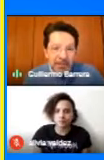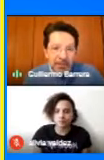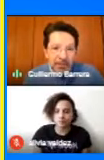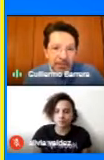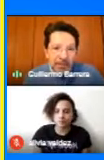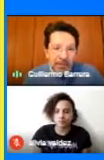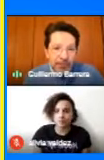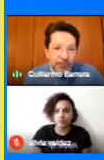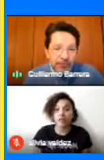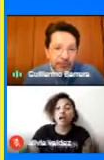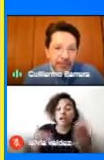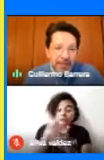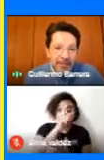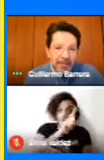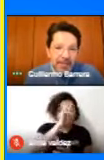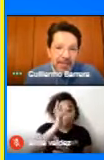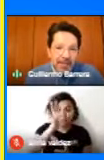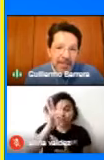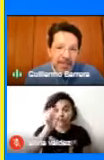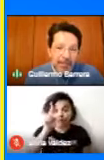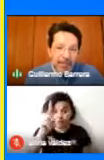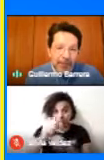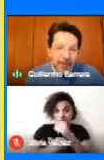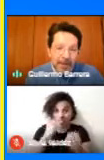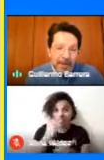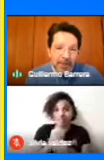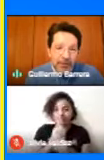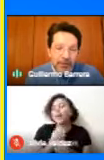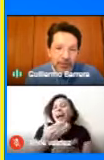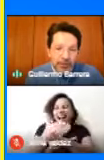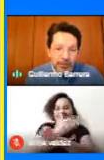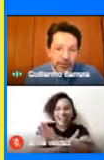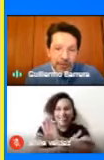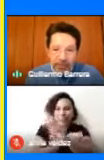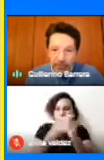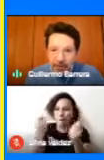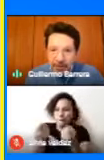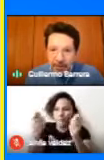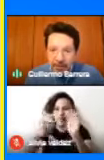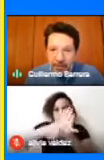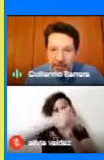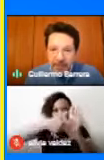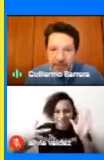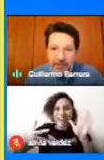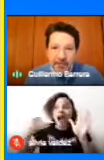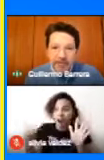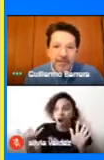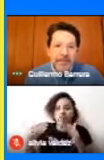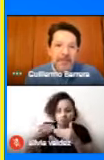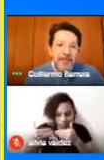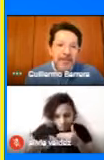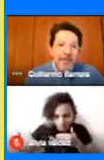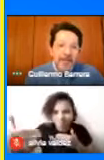Hasta 1991, antes de que se promulgara la Constitución que actualmente nos rige,